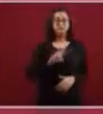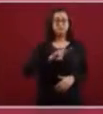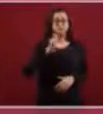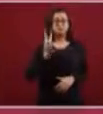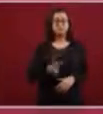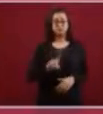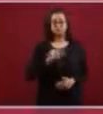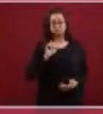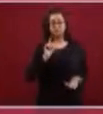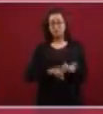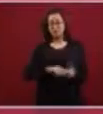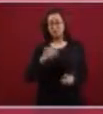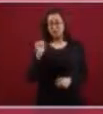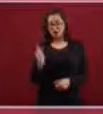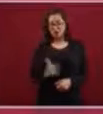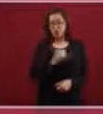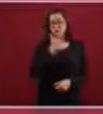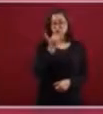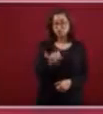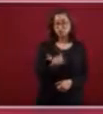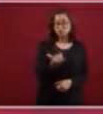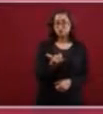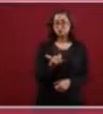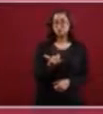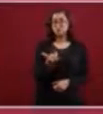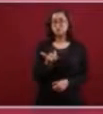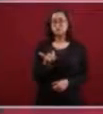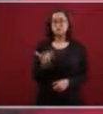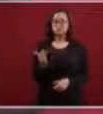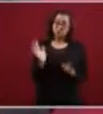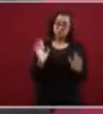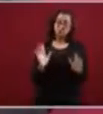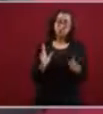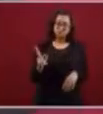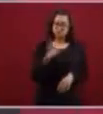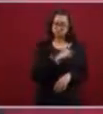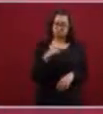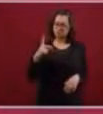una infracción, si no se actuó adecuadamente, pues se tiene